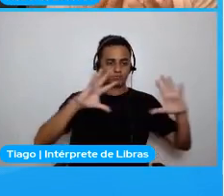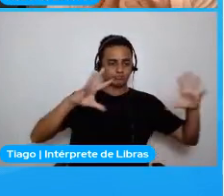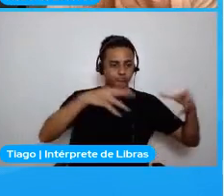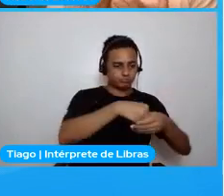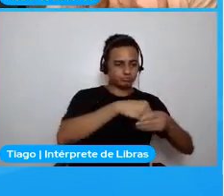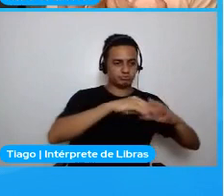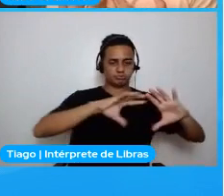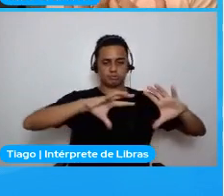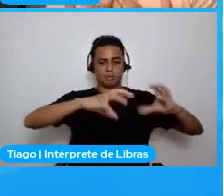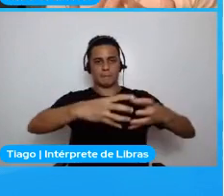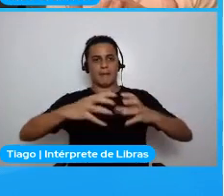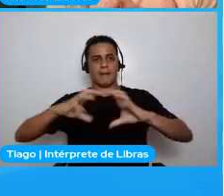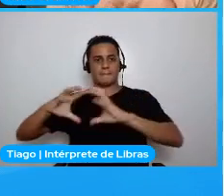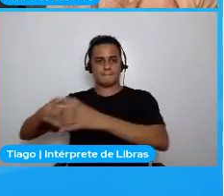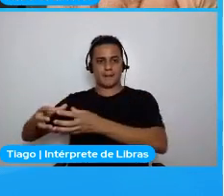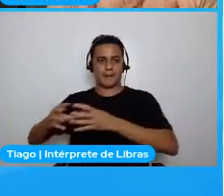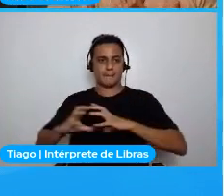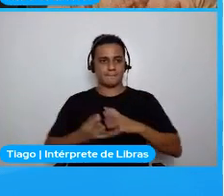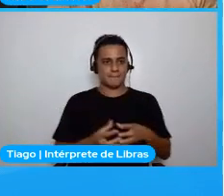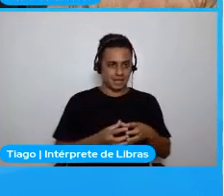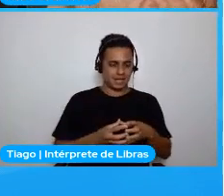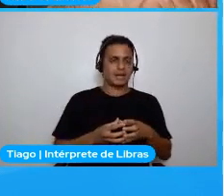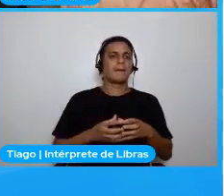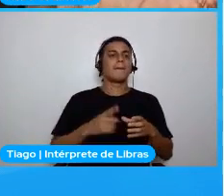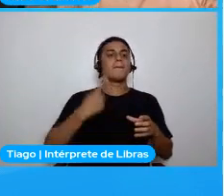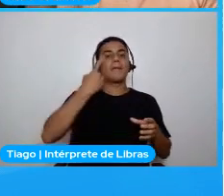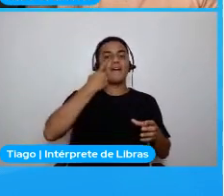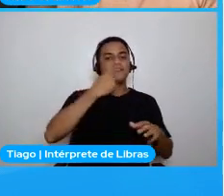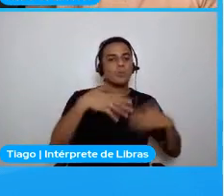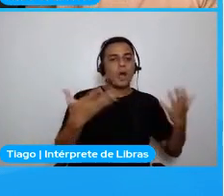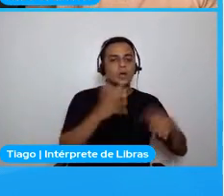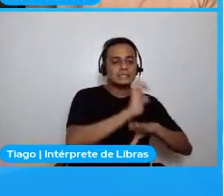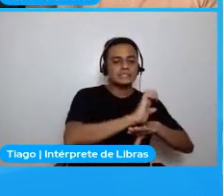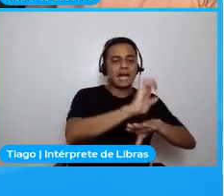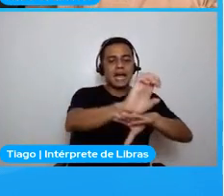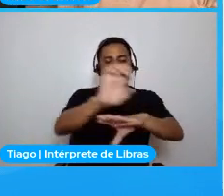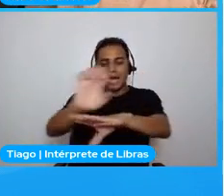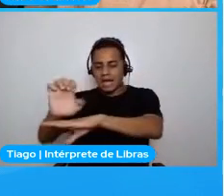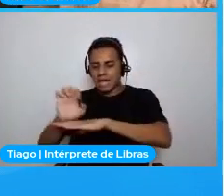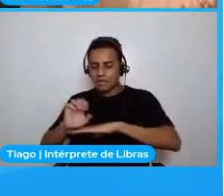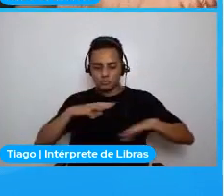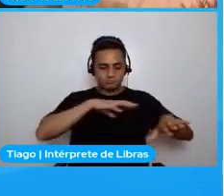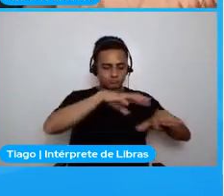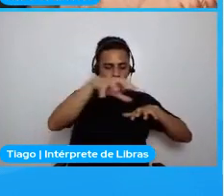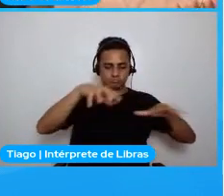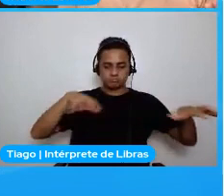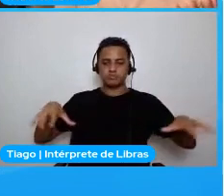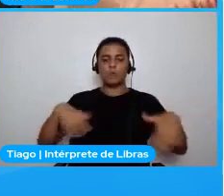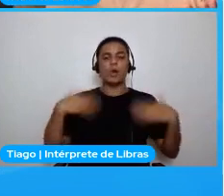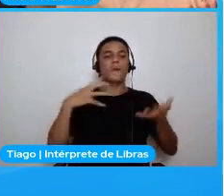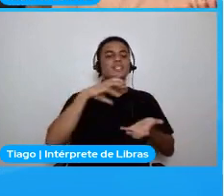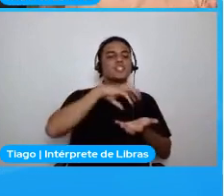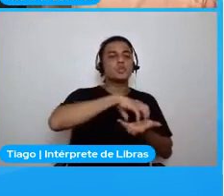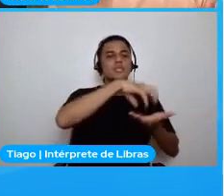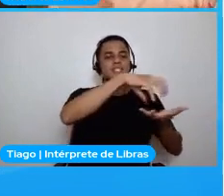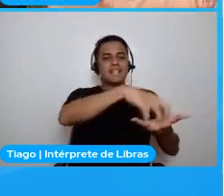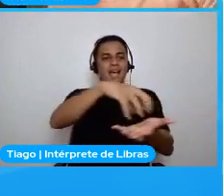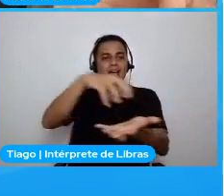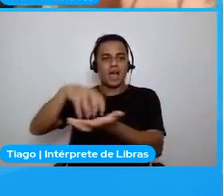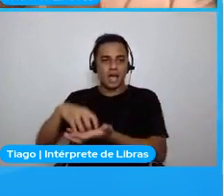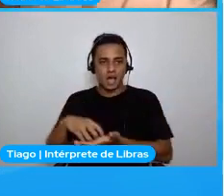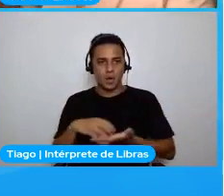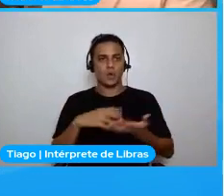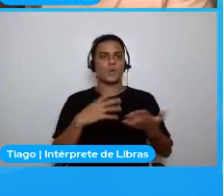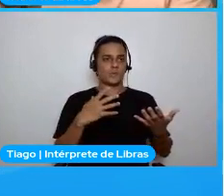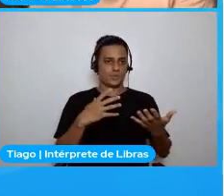cantón y entidad contratante para tener un vistazo de instituciones públicas por cantón y